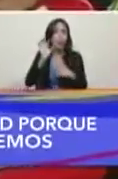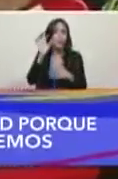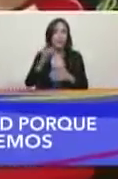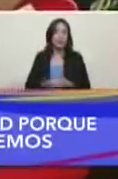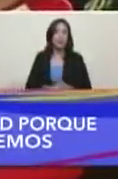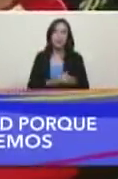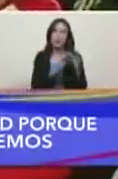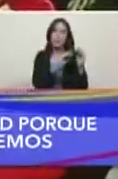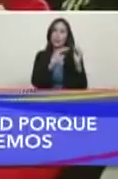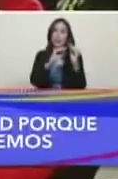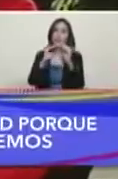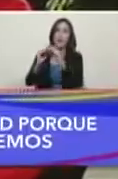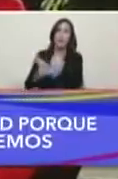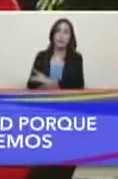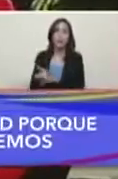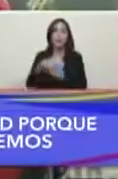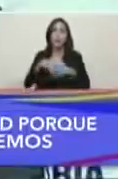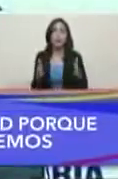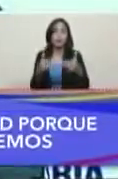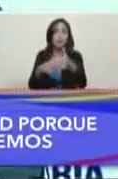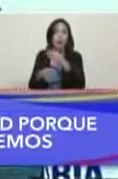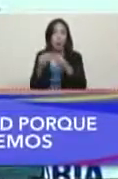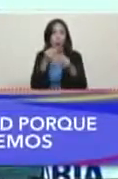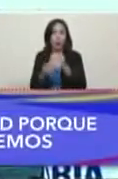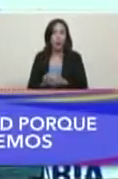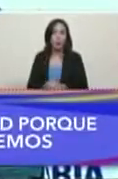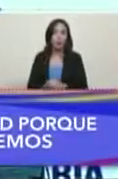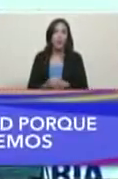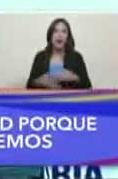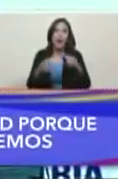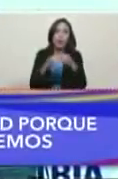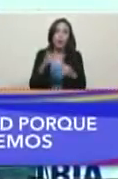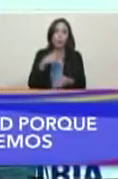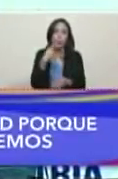hago un llamado a los CLAP, a las VCH,